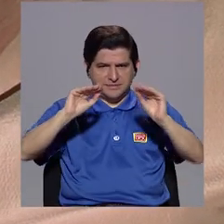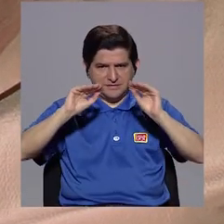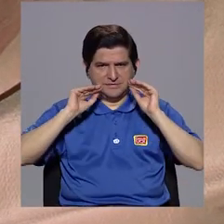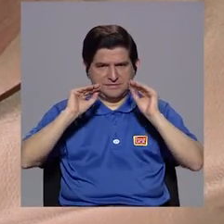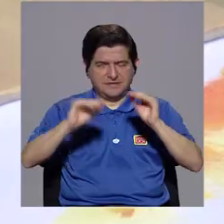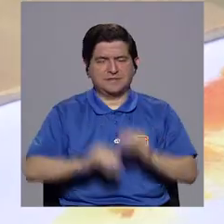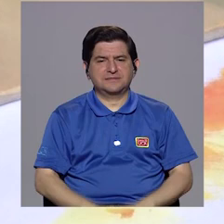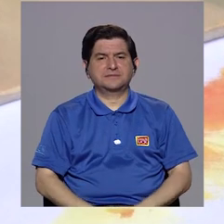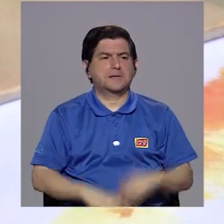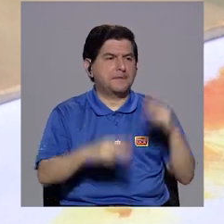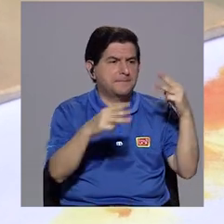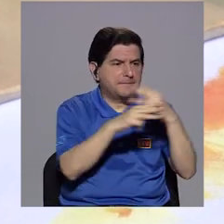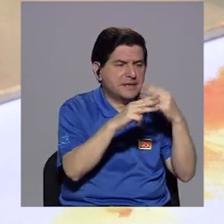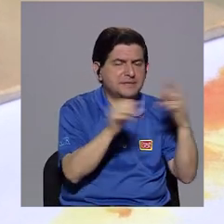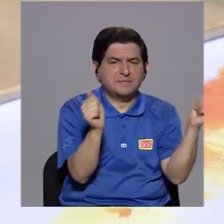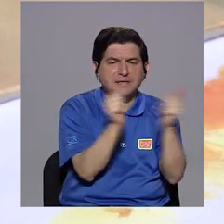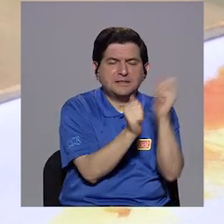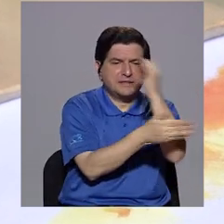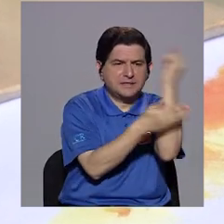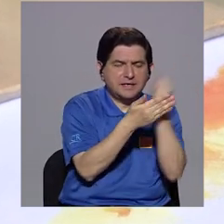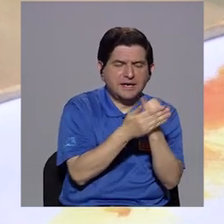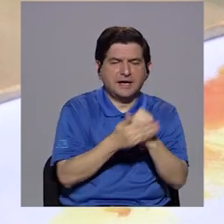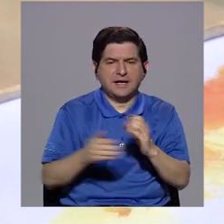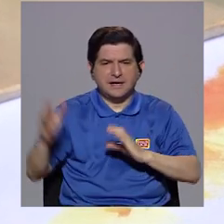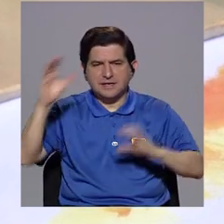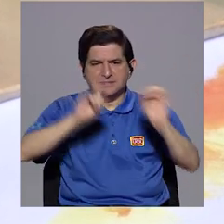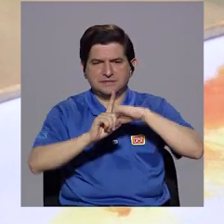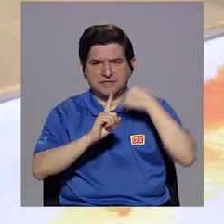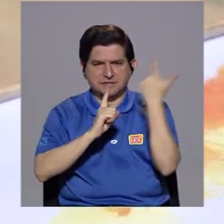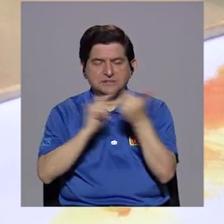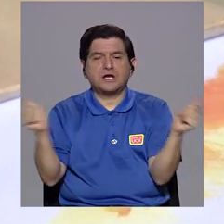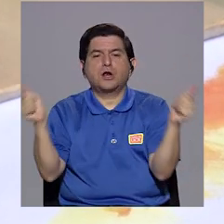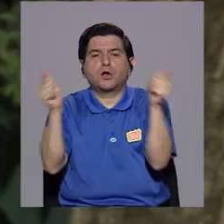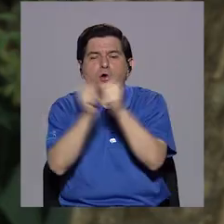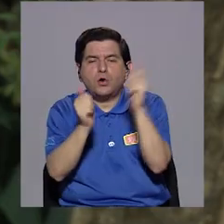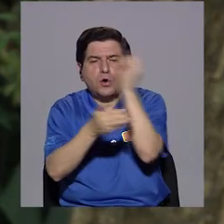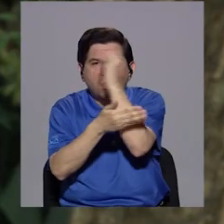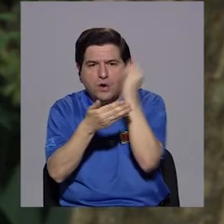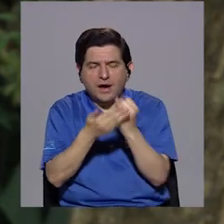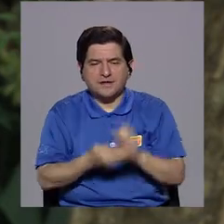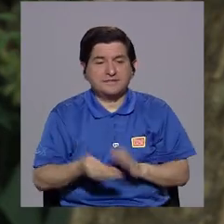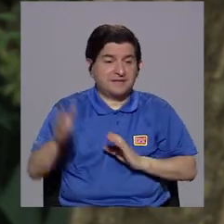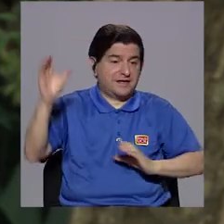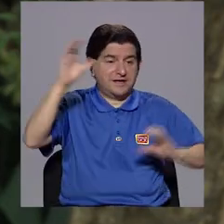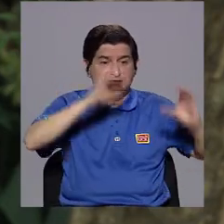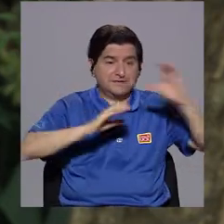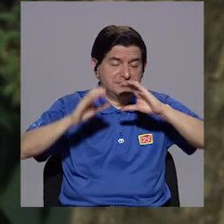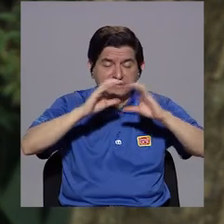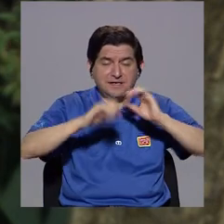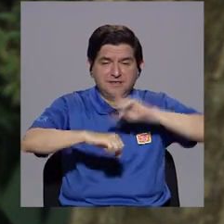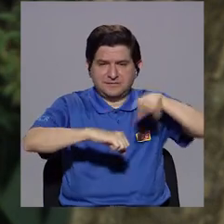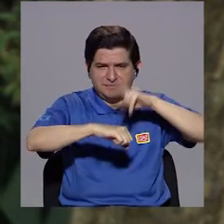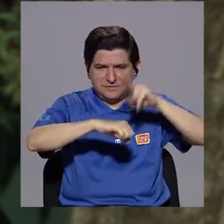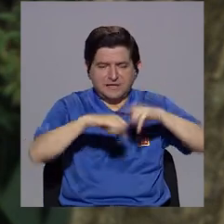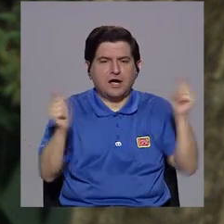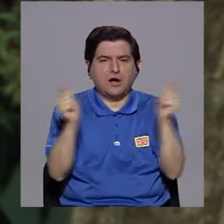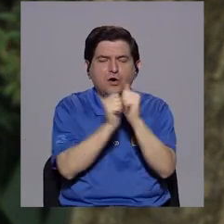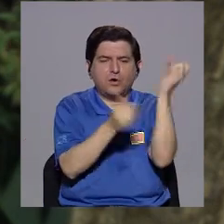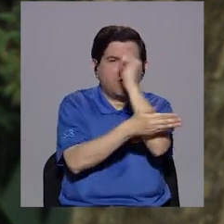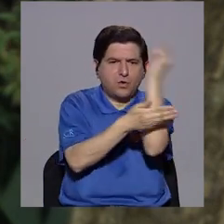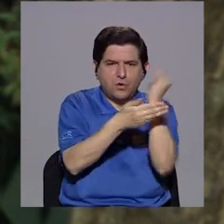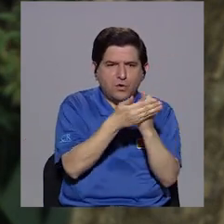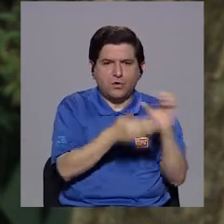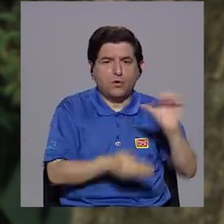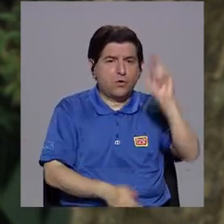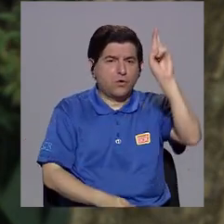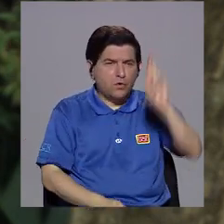para enseñar, o sea, matemáticas con arte, ciencias sociales con arte, ciencias con arte, ¿verdad? Es